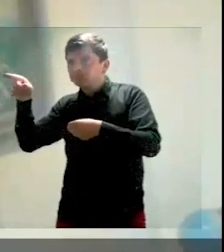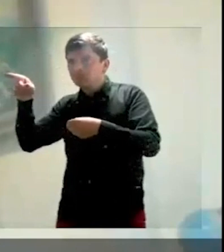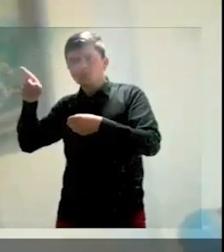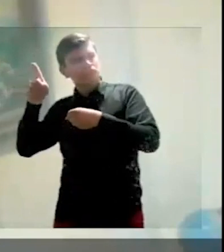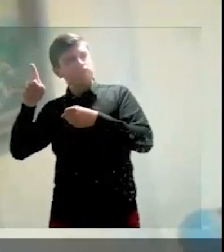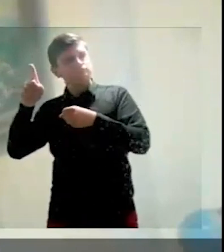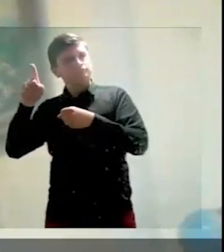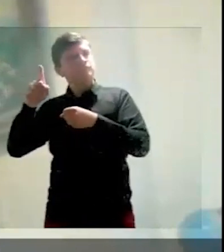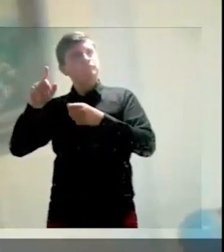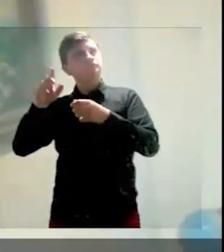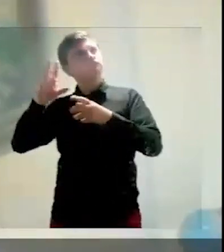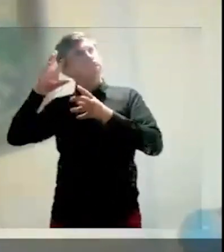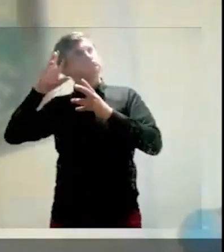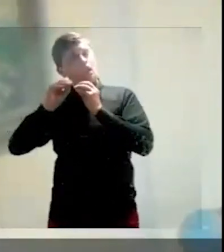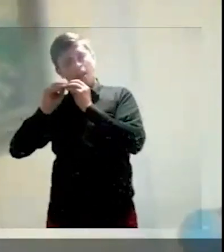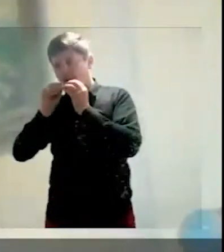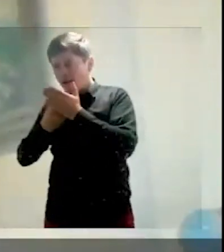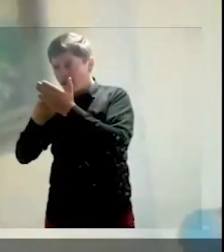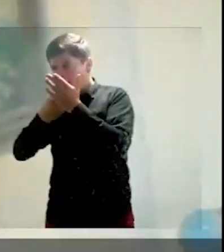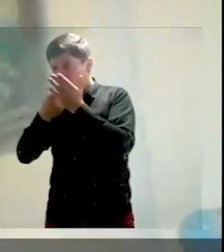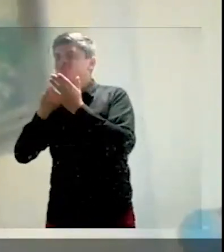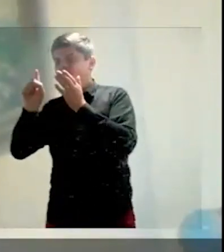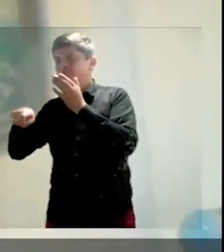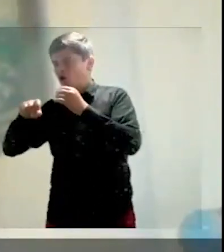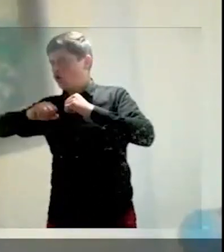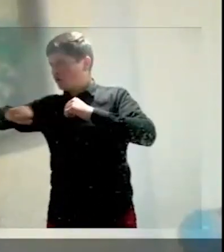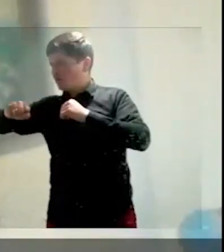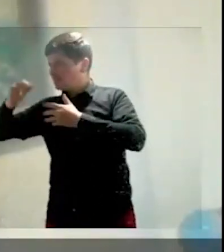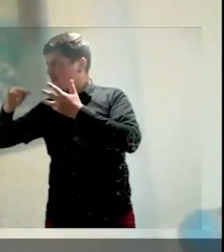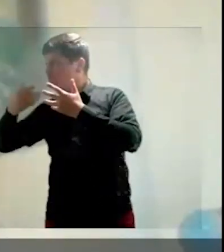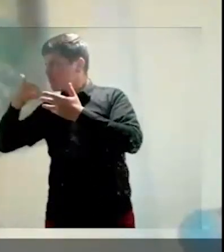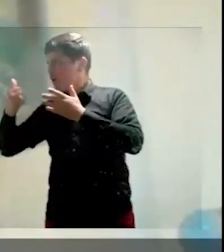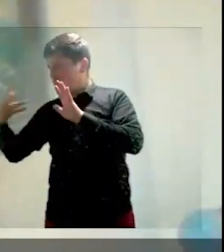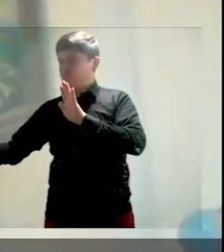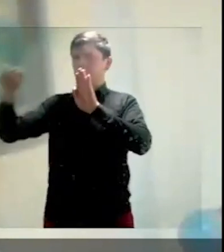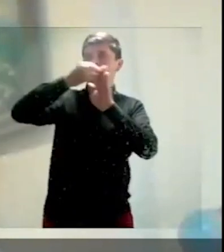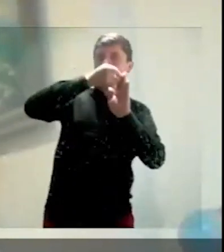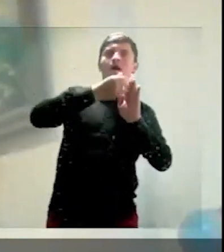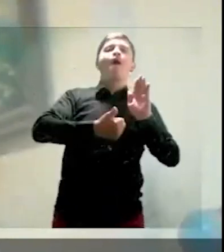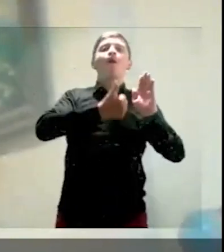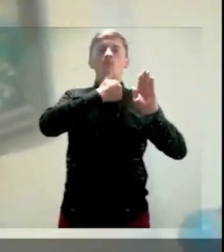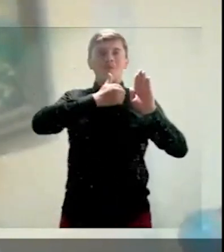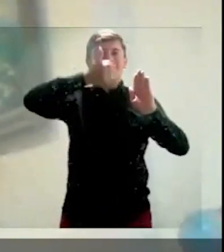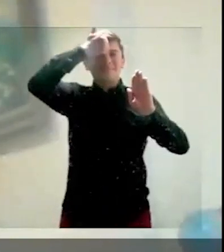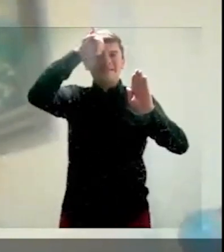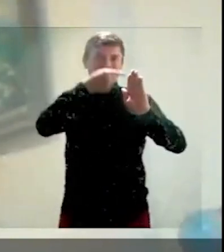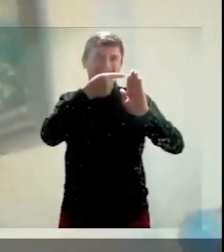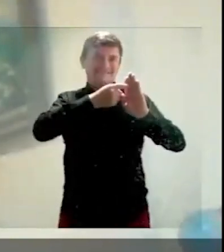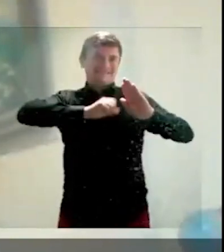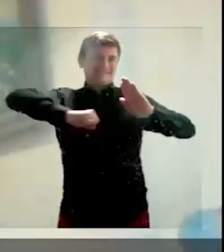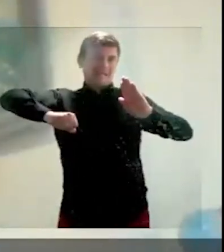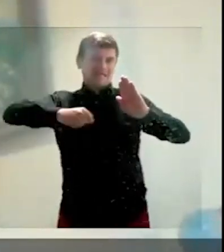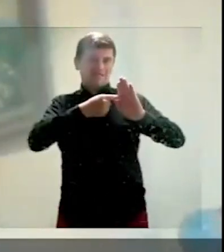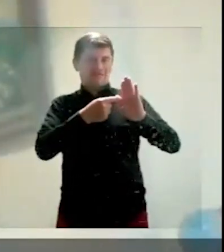un derecho consensuado en la comunidad de derechos, esto es un derecho que podemos subjetivar, cómo se subjetiva un